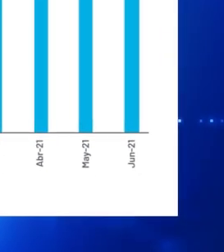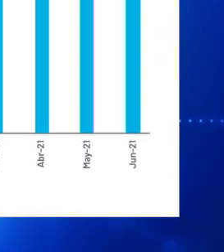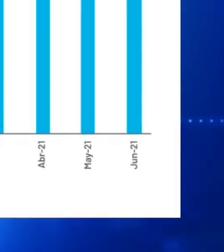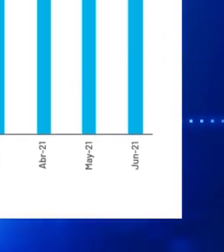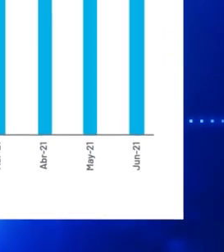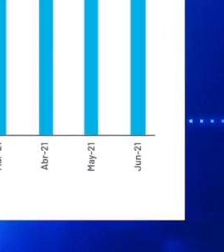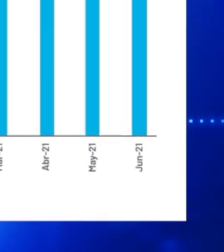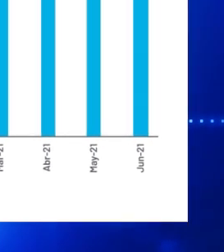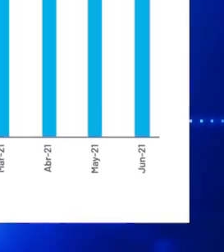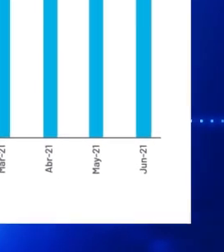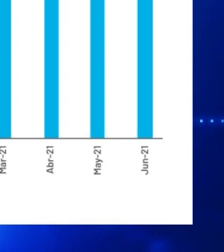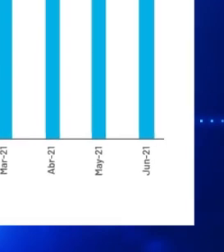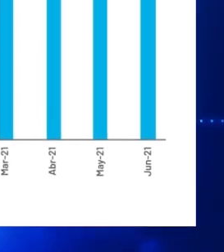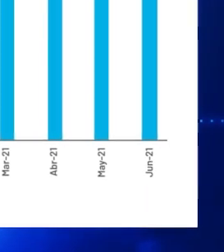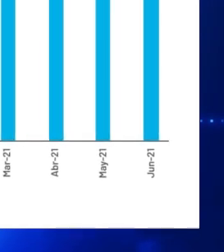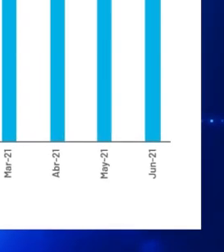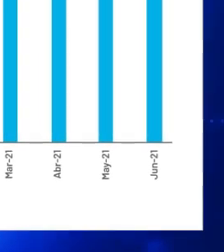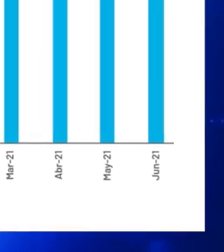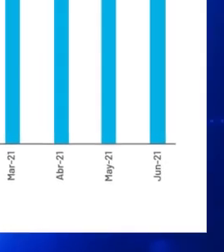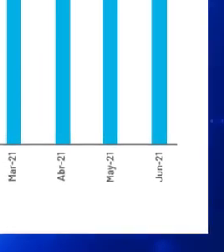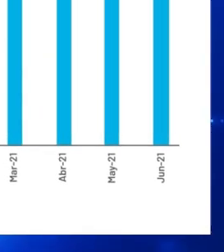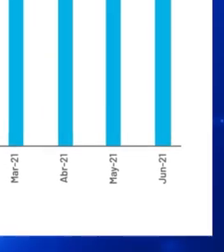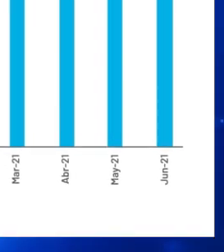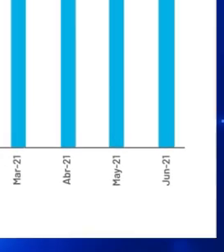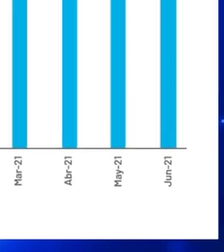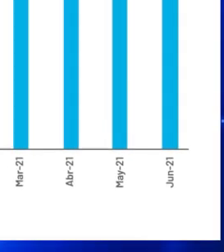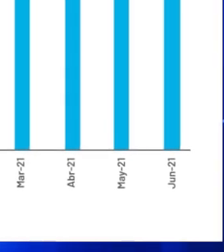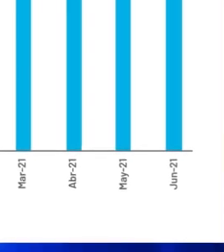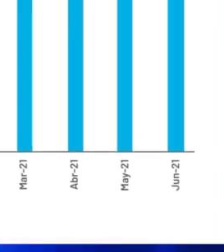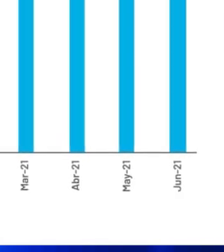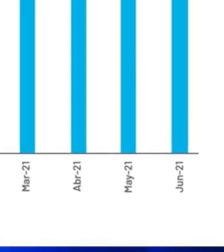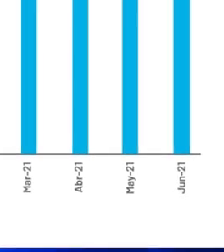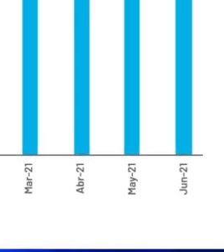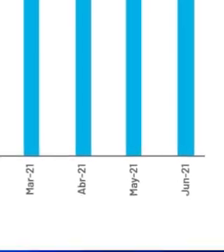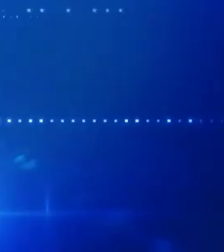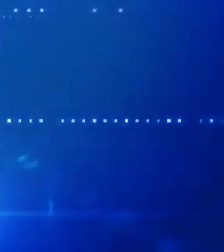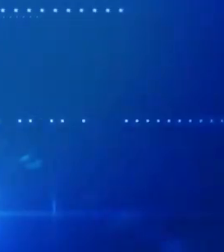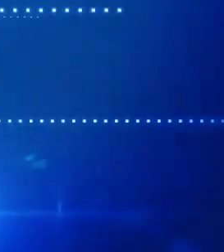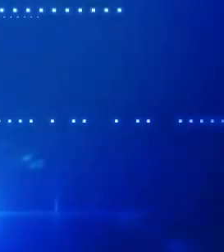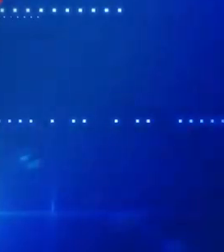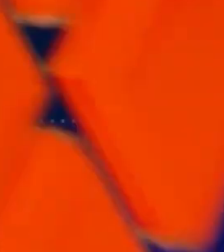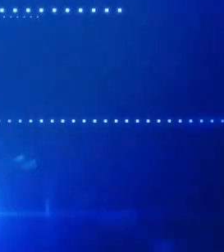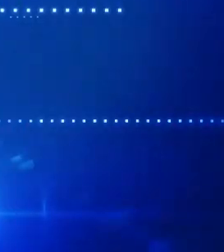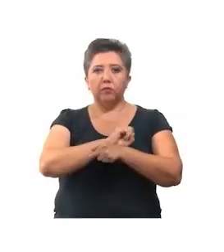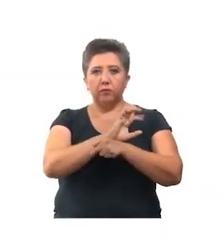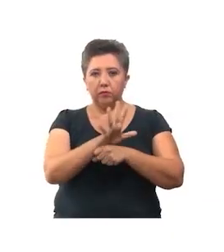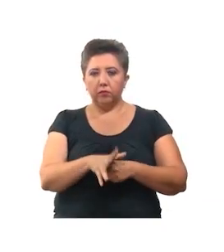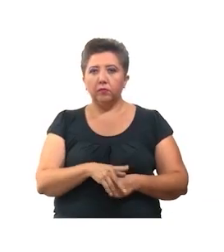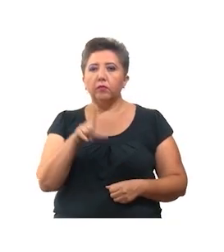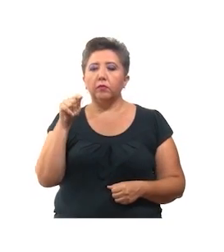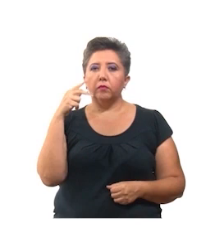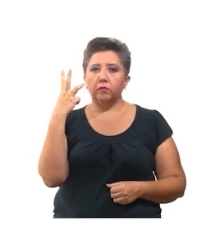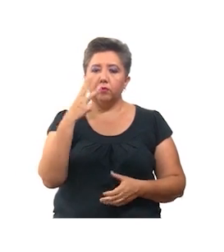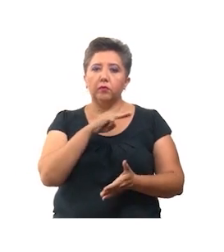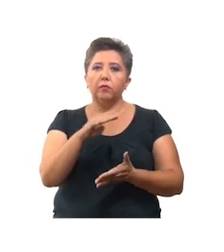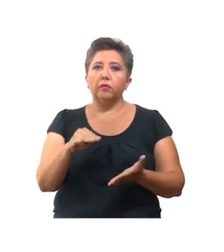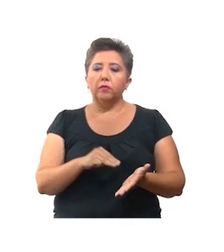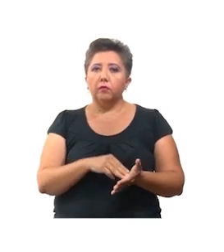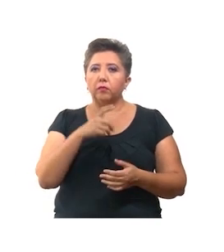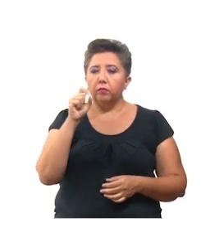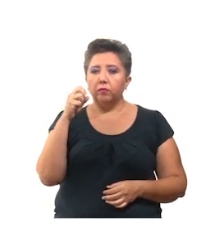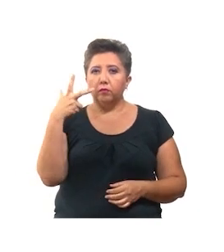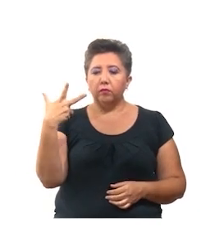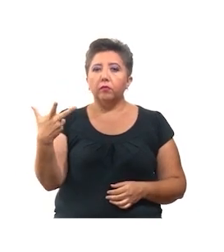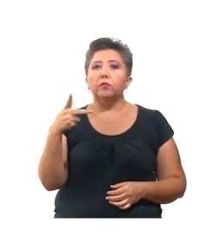el de transportes y comunicaciones, que en conjunto han generado 12.619 empleos. La Secretaría de Salud de Yucatán